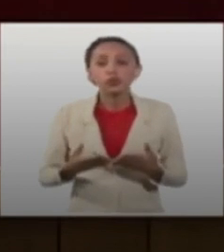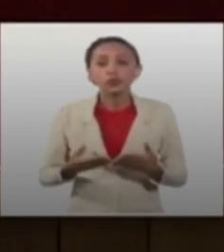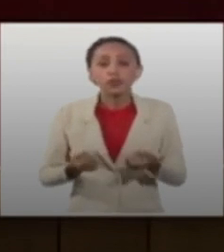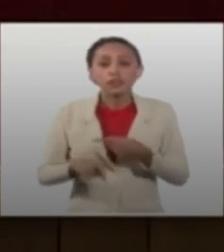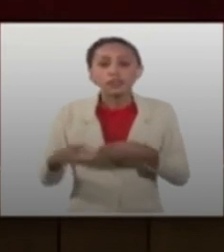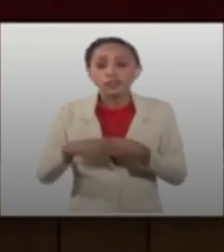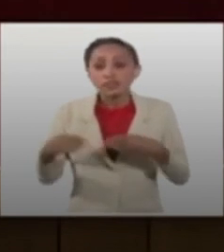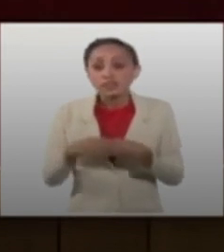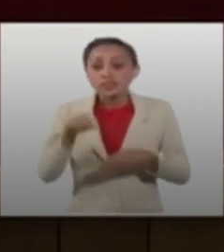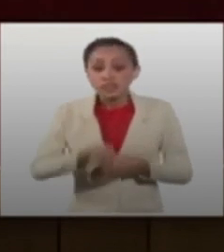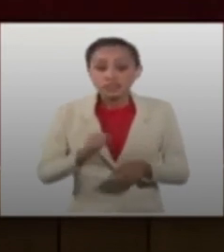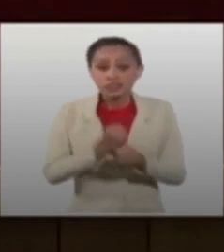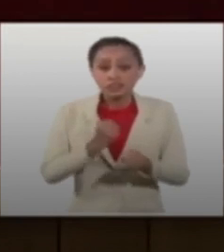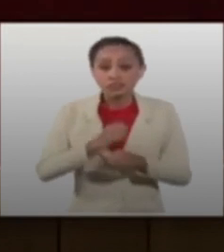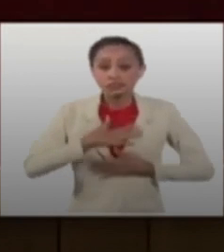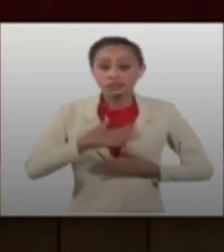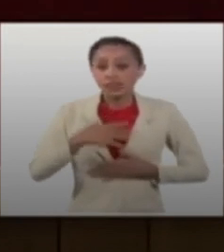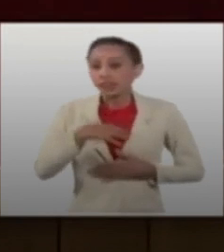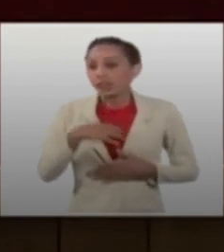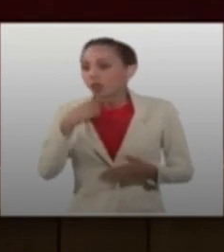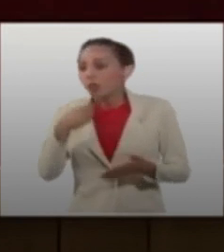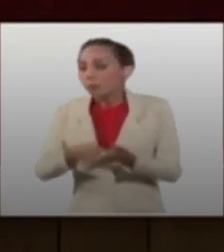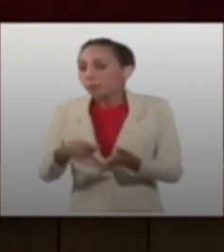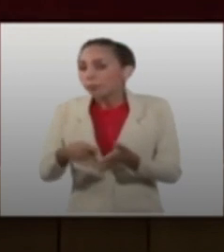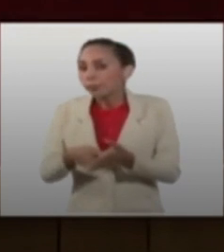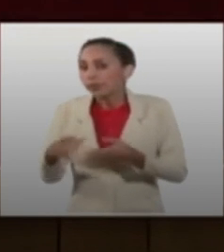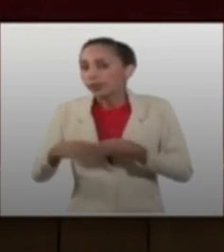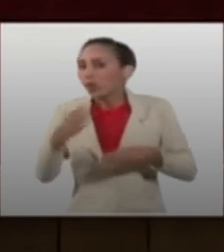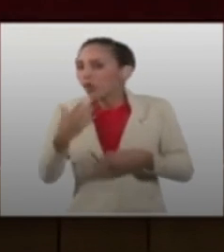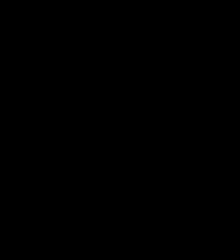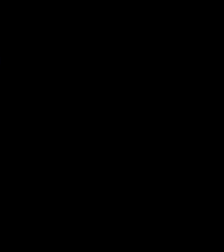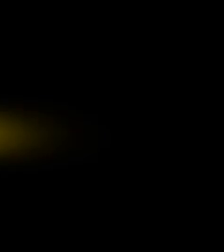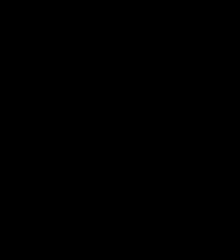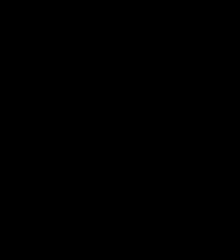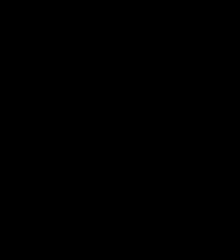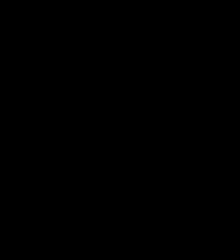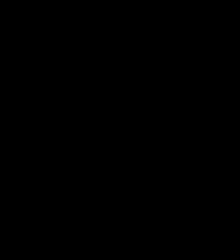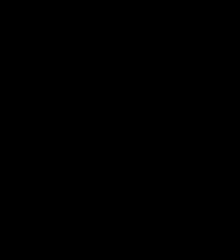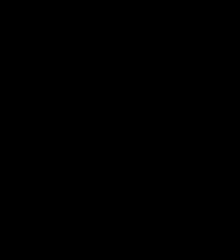ese sector no estatal tiene que adquirir las divisas y se están adquiriendo en un mercado ilegal.